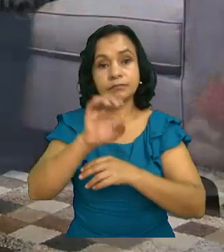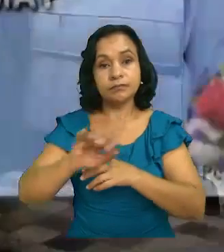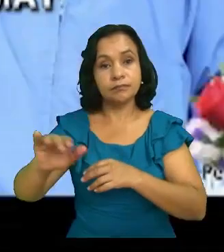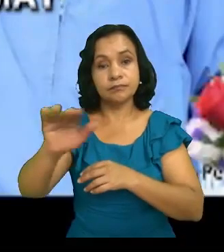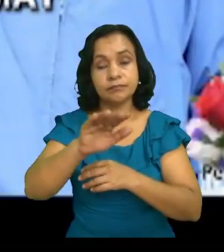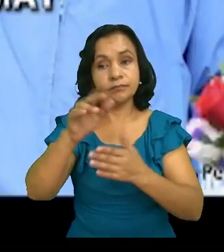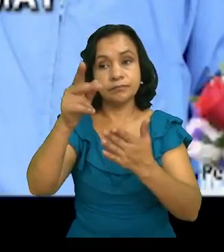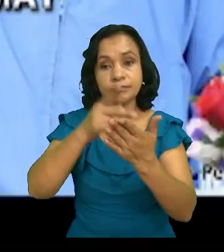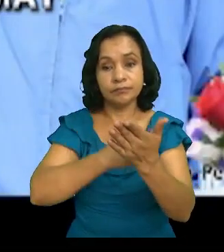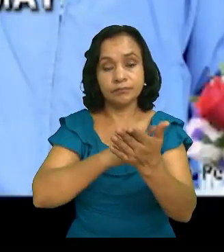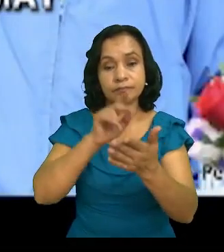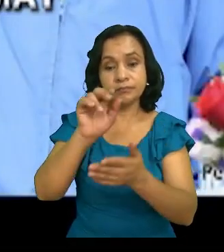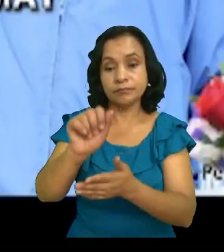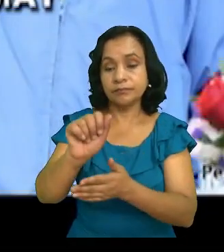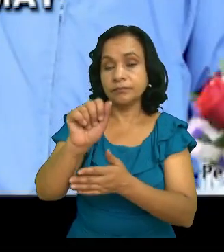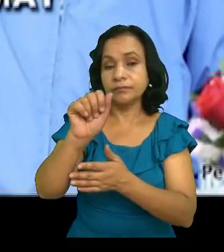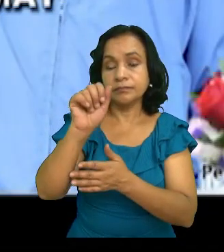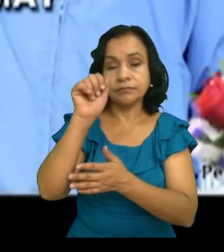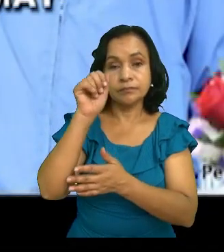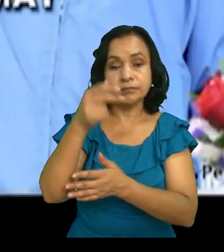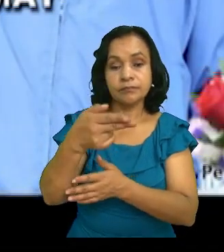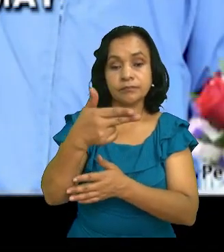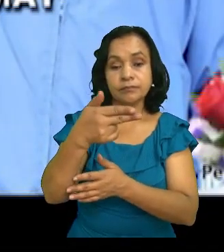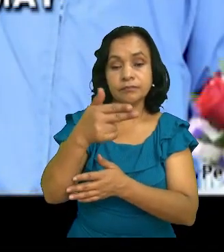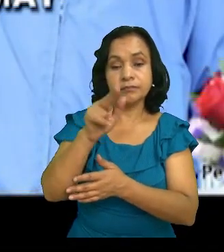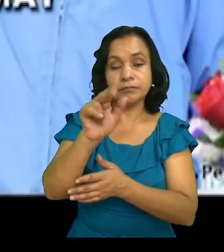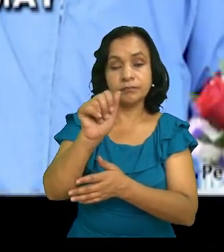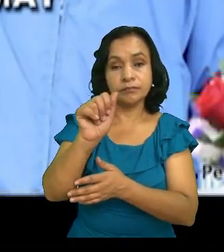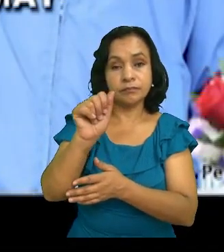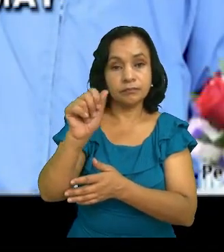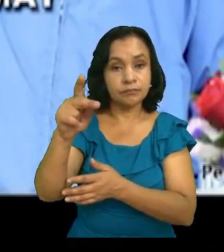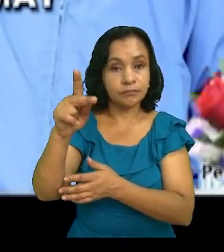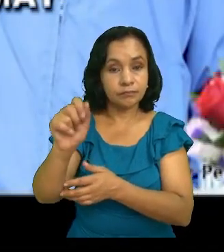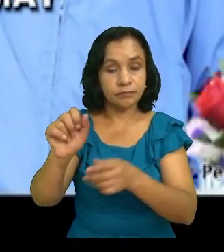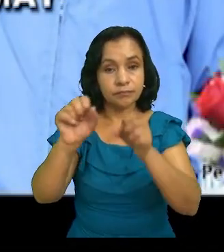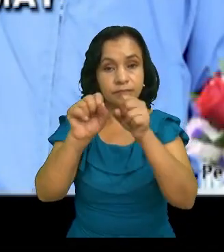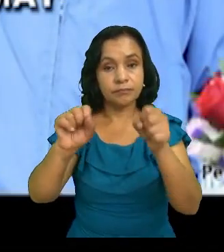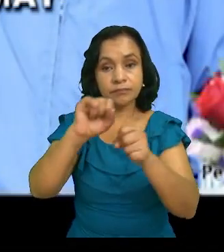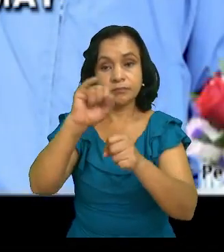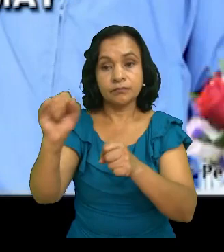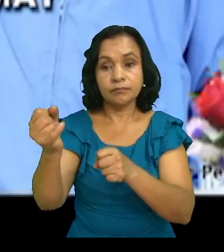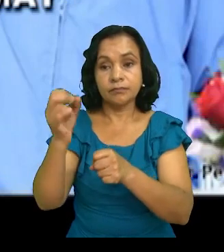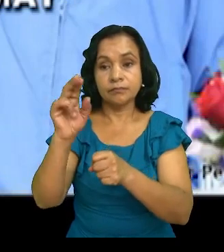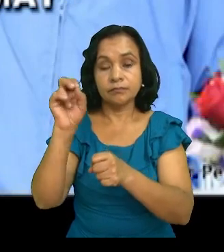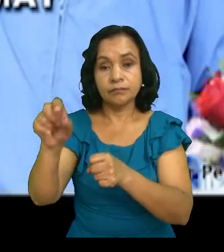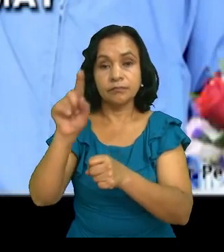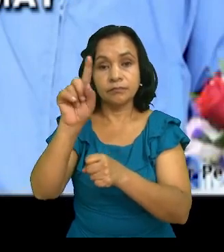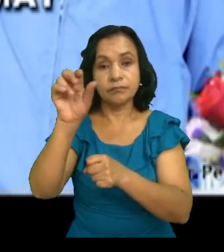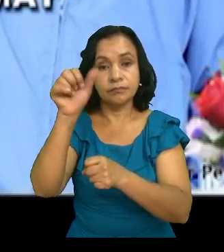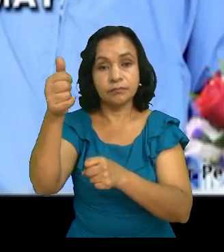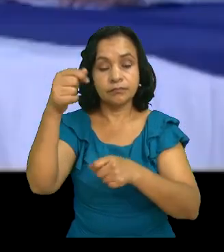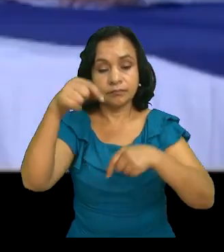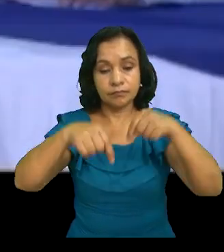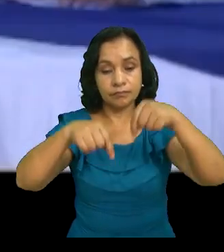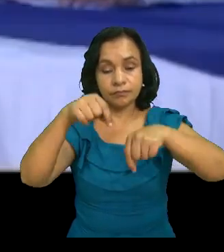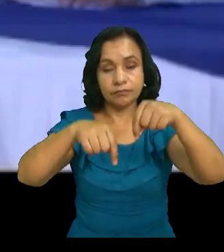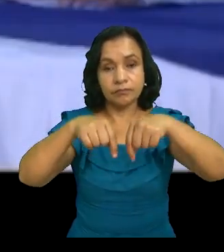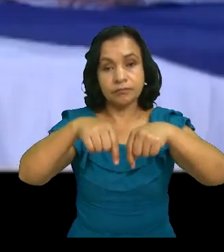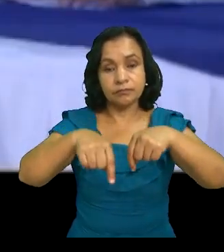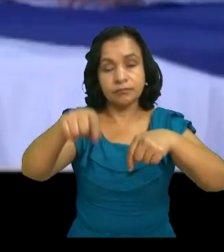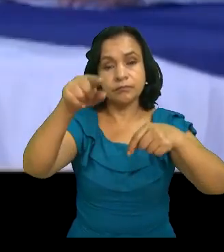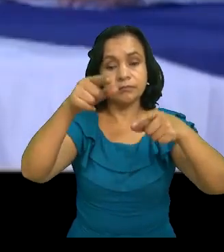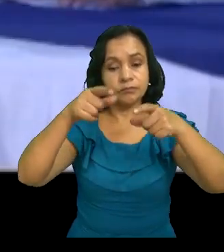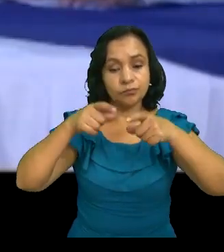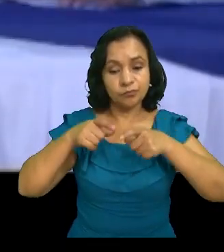proyecto Achuapa a San Juan del Limay, que es de 16 kilómetros de longitud. Es un proyecto con módulos comunitarios de